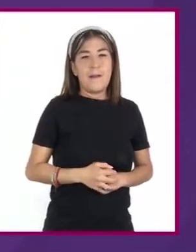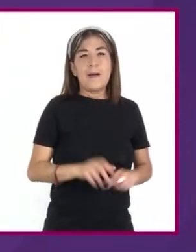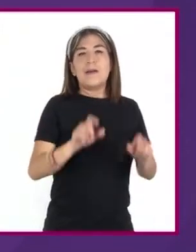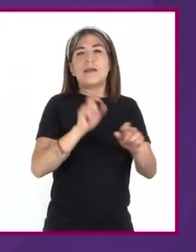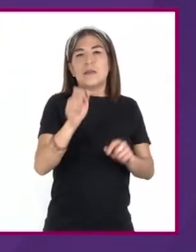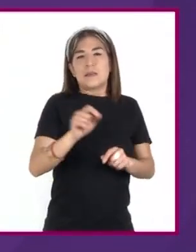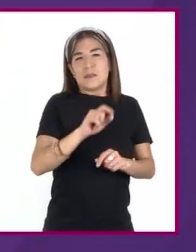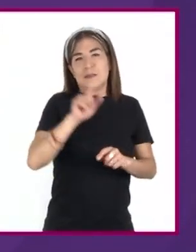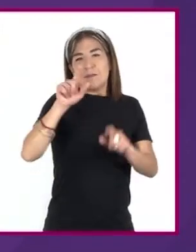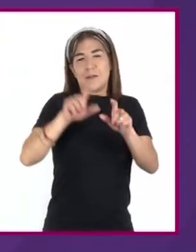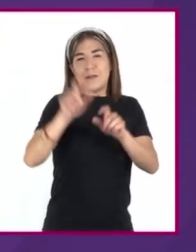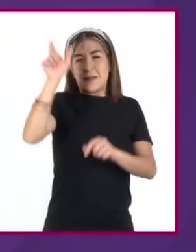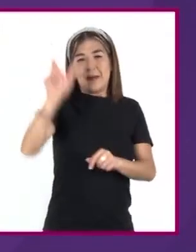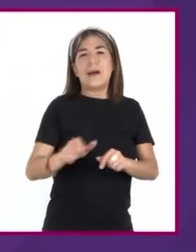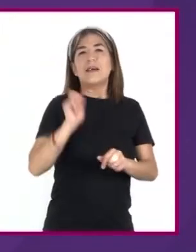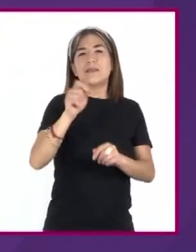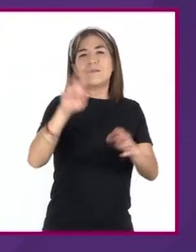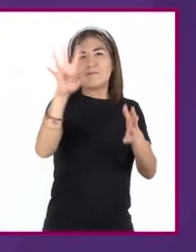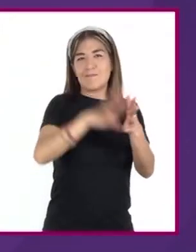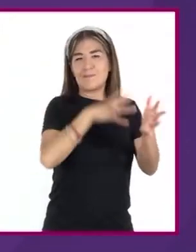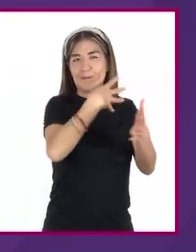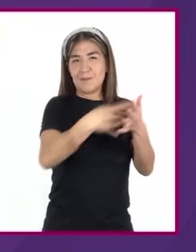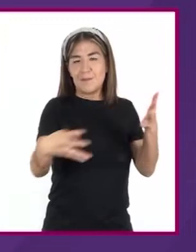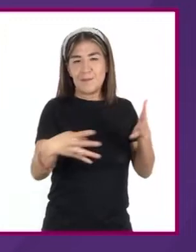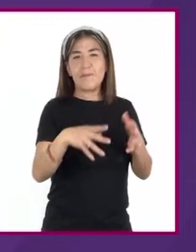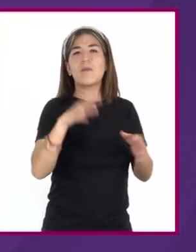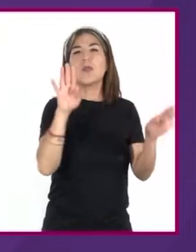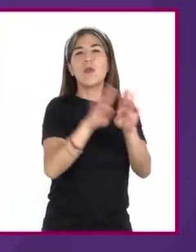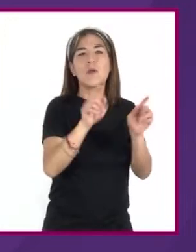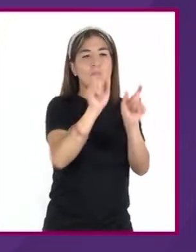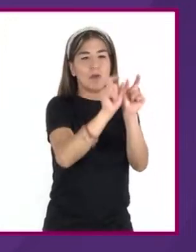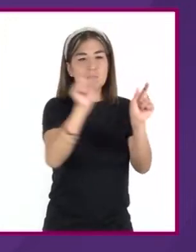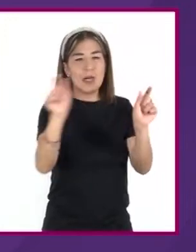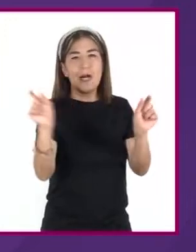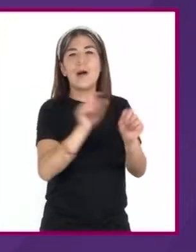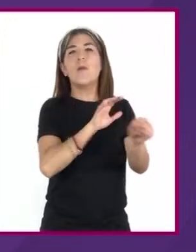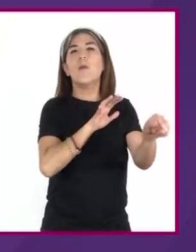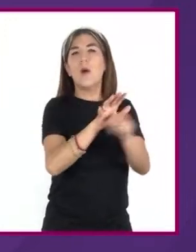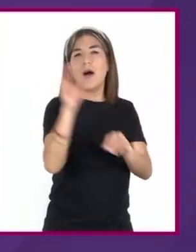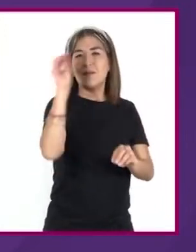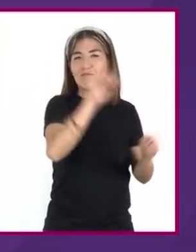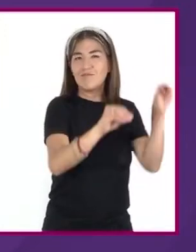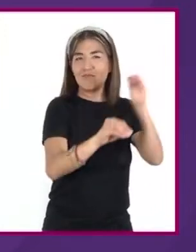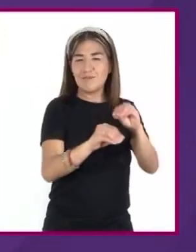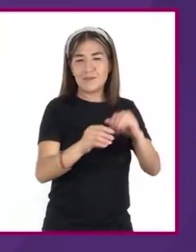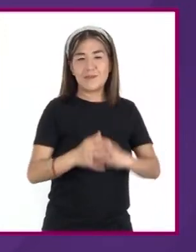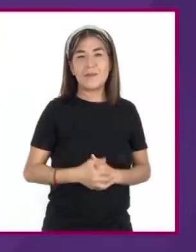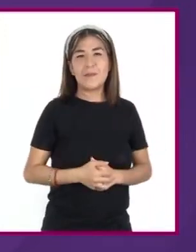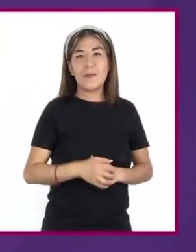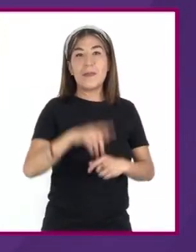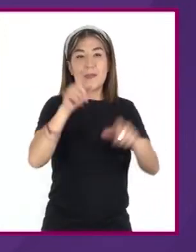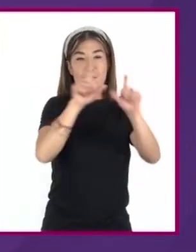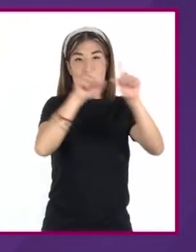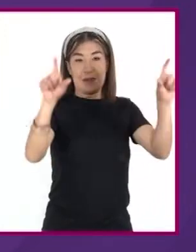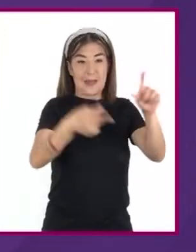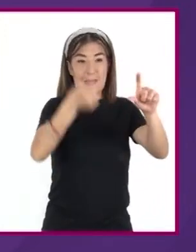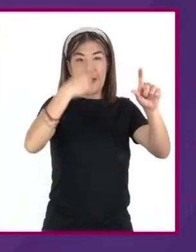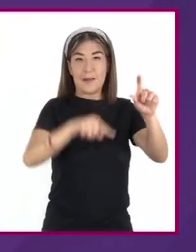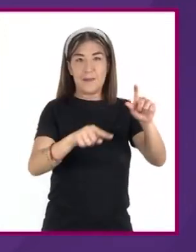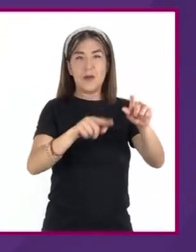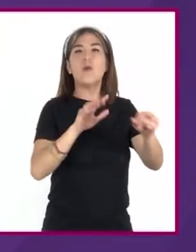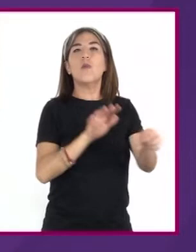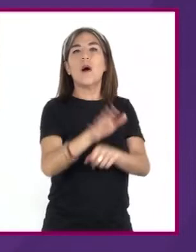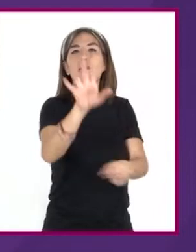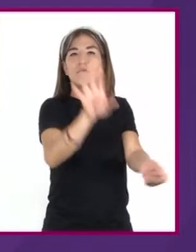tabla periódica, donde va a aparecer qué elemento estamos construyendo. Un poco más abajo tenemos la